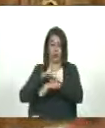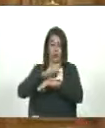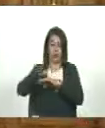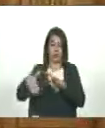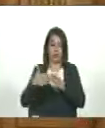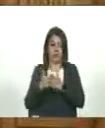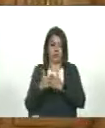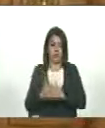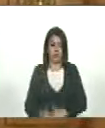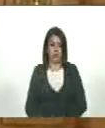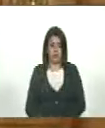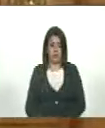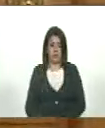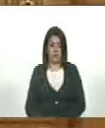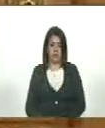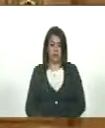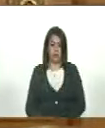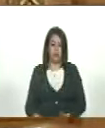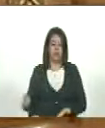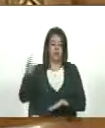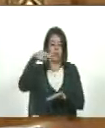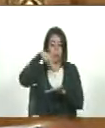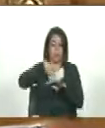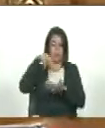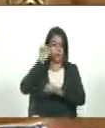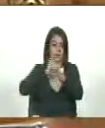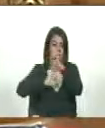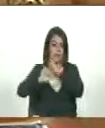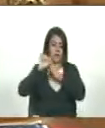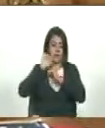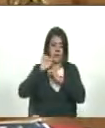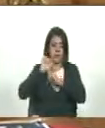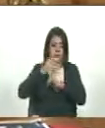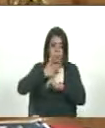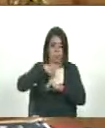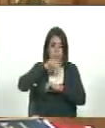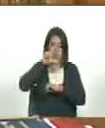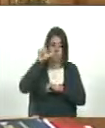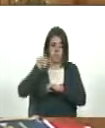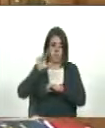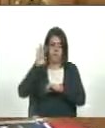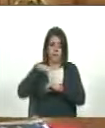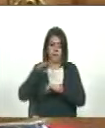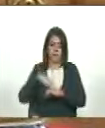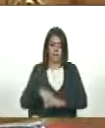toda, se ha levantado. Defender nuestro Esequibo,